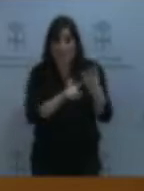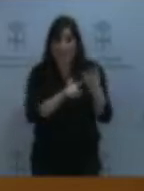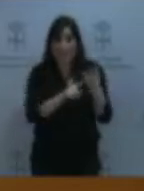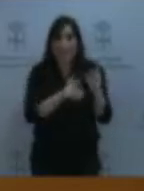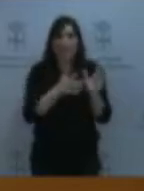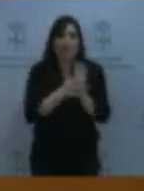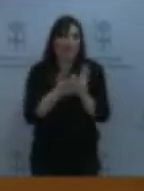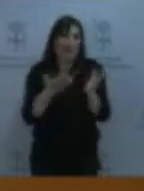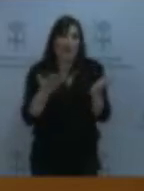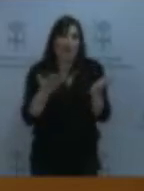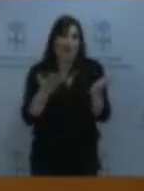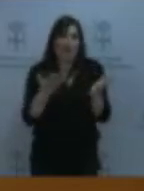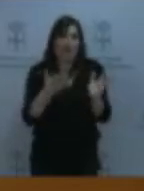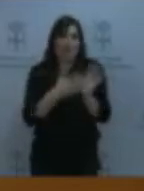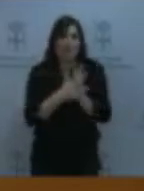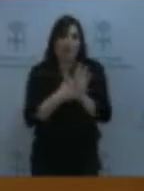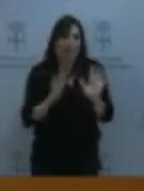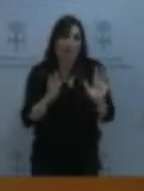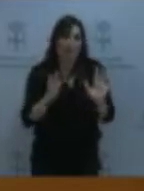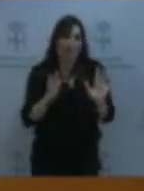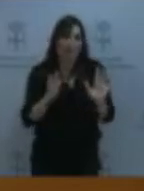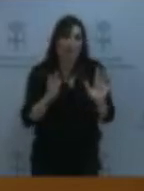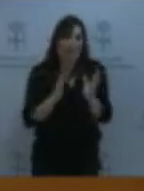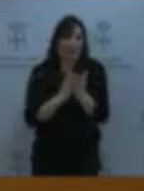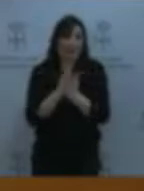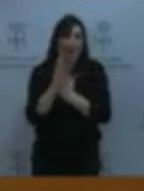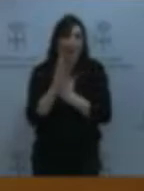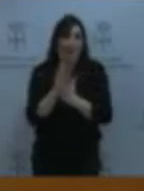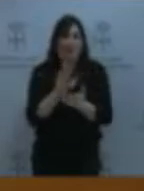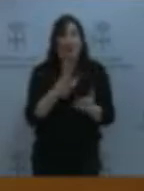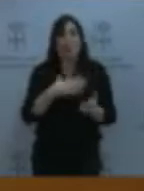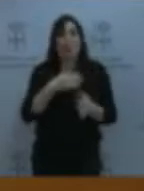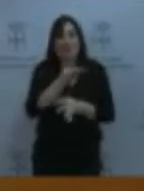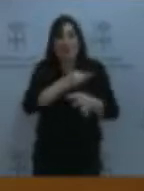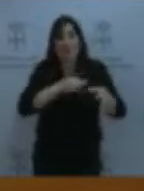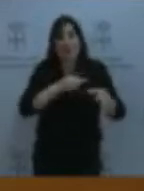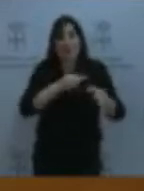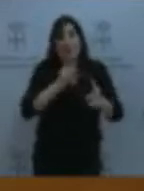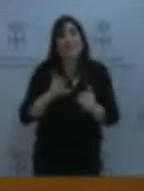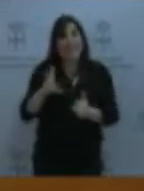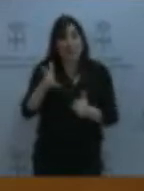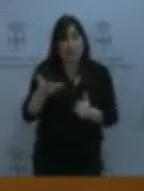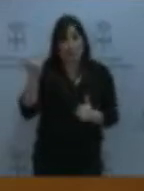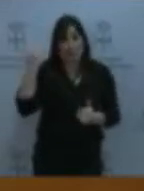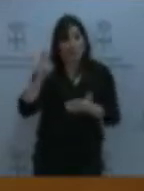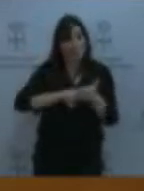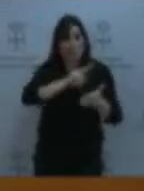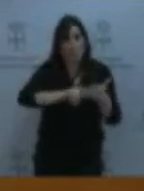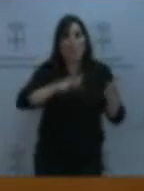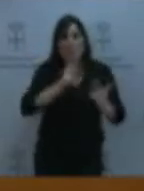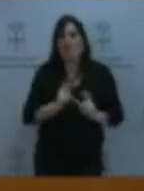definitiva la posibilidad de restitución de un derecho que fue suprimido de forma injusta y que ahora nos toca a nosotros como